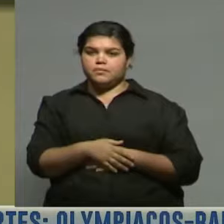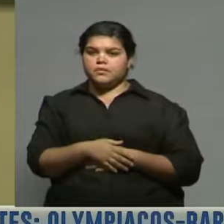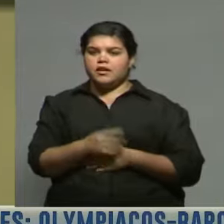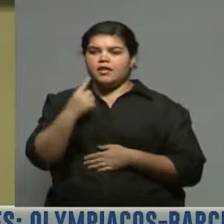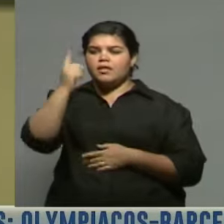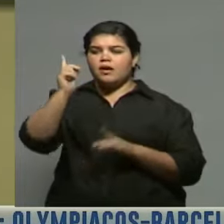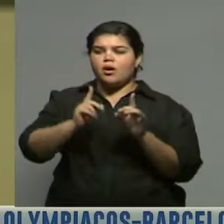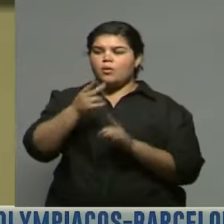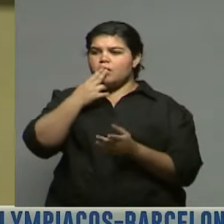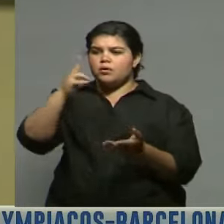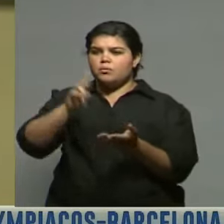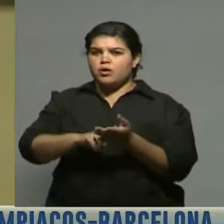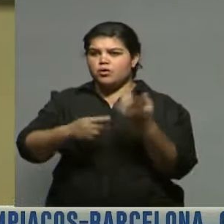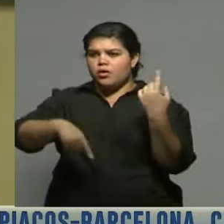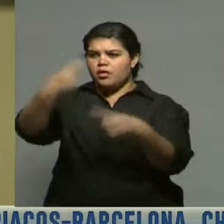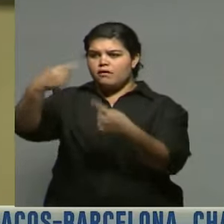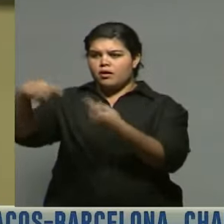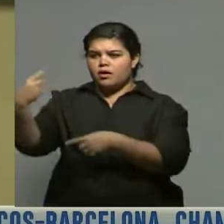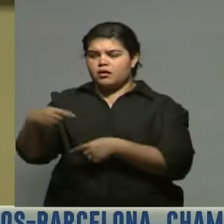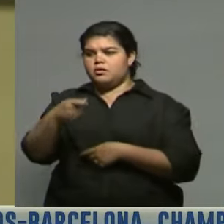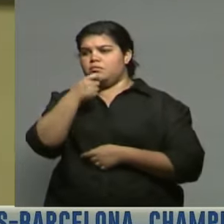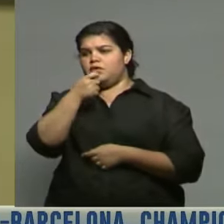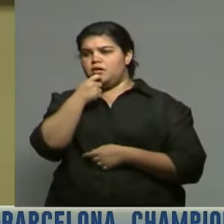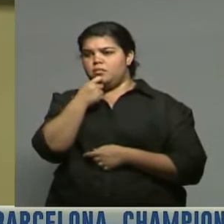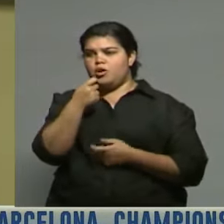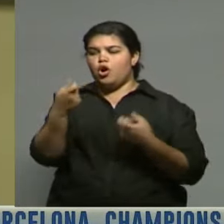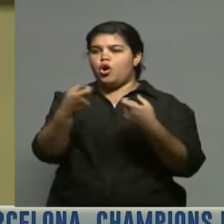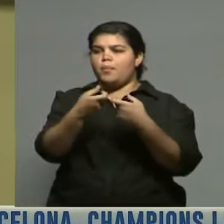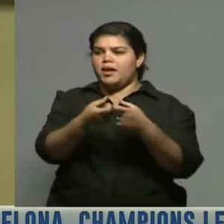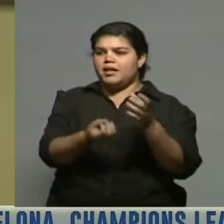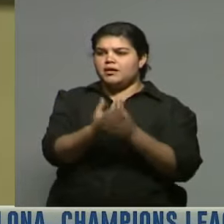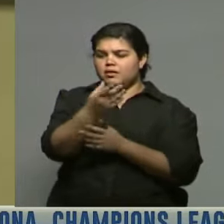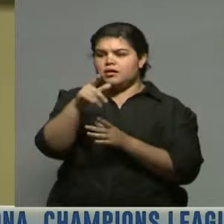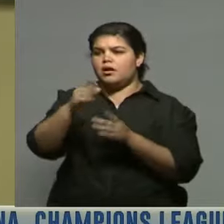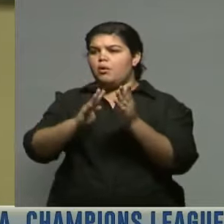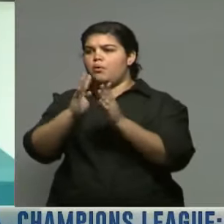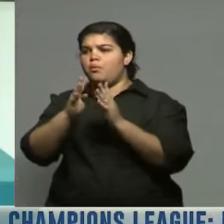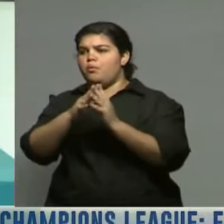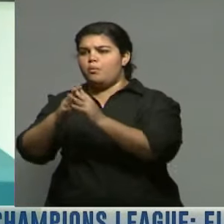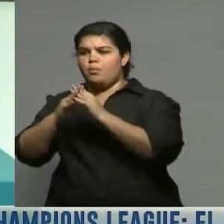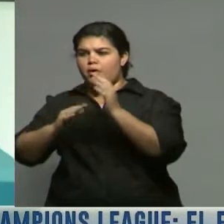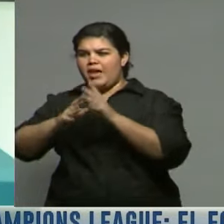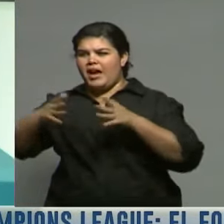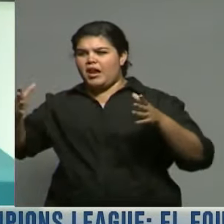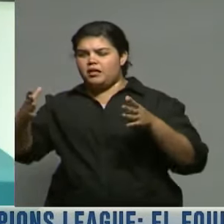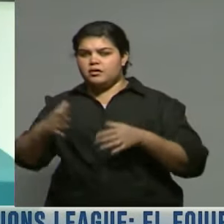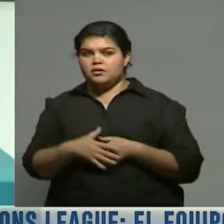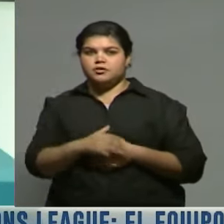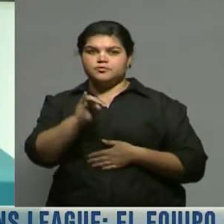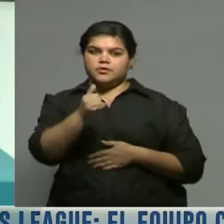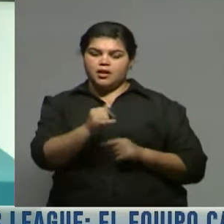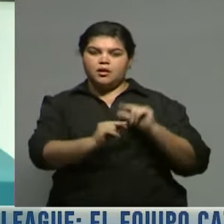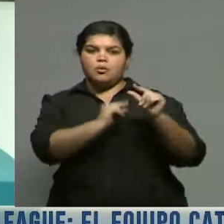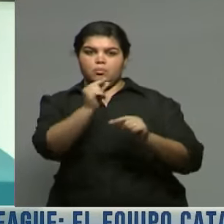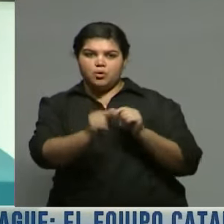sea de diferencial para, por ejemplo, los cooperativistas y las grandes bodegas. Sí, en principio va a ser gradual. El